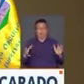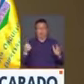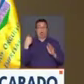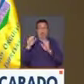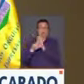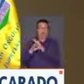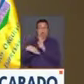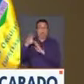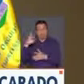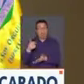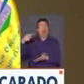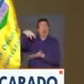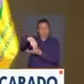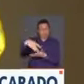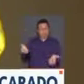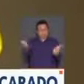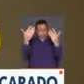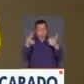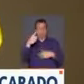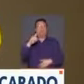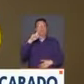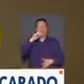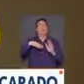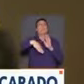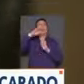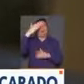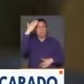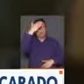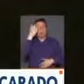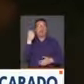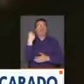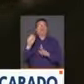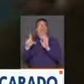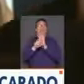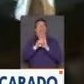Pero pónganse bien de pie los que están más preocupados por la delincuencia.